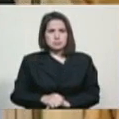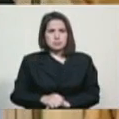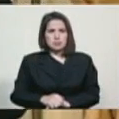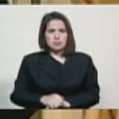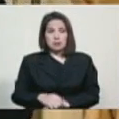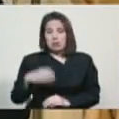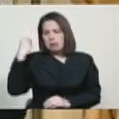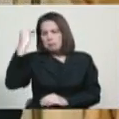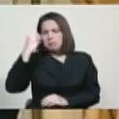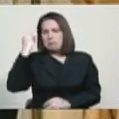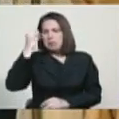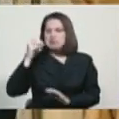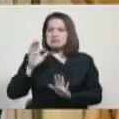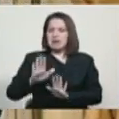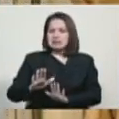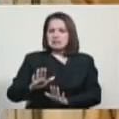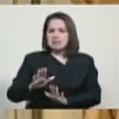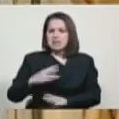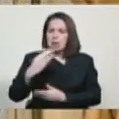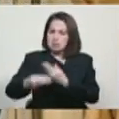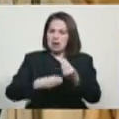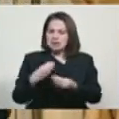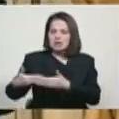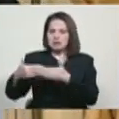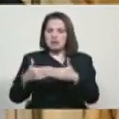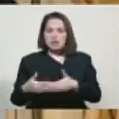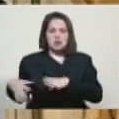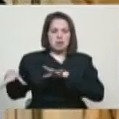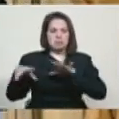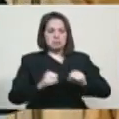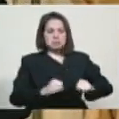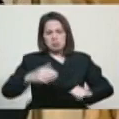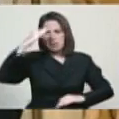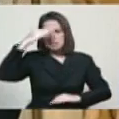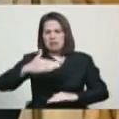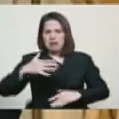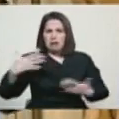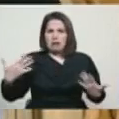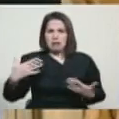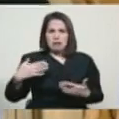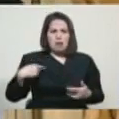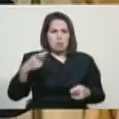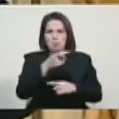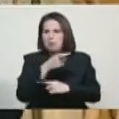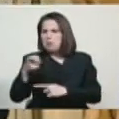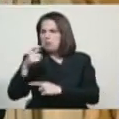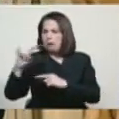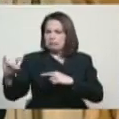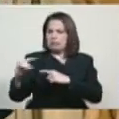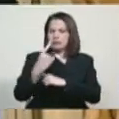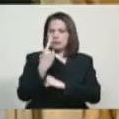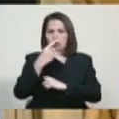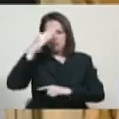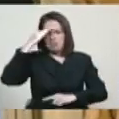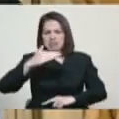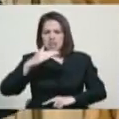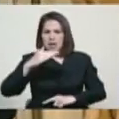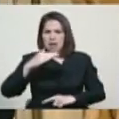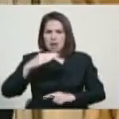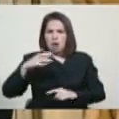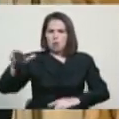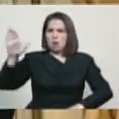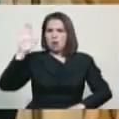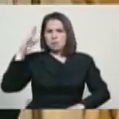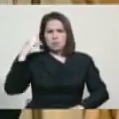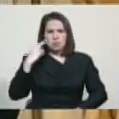de intervención, y a buscar algún militar por aquí y por allá que traicione su juramento y su valor